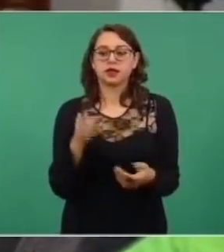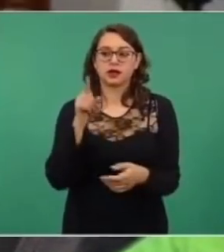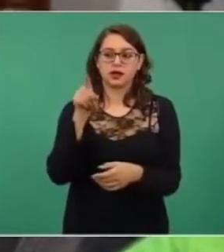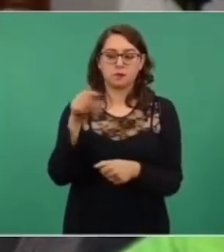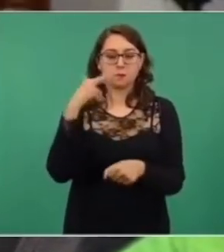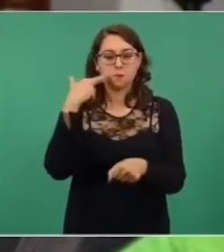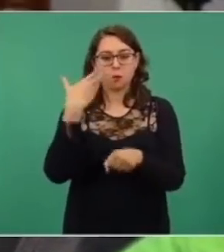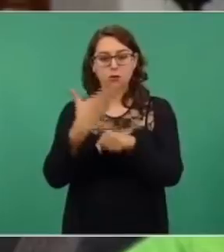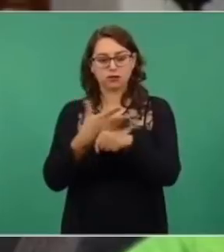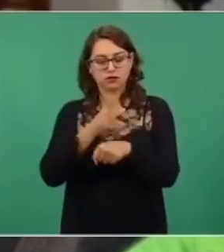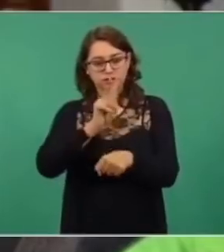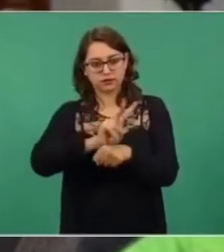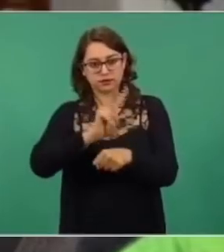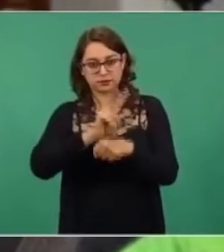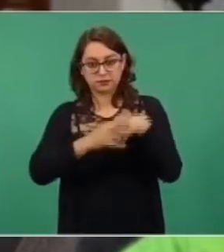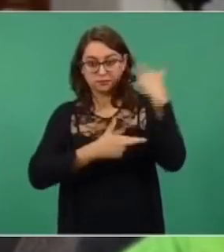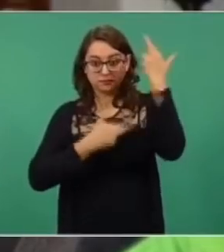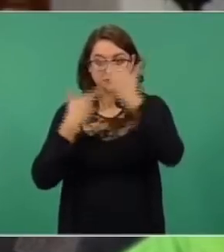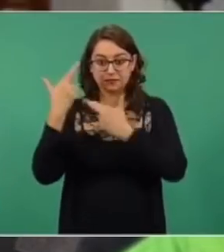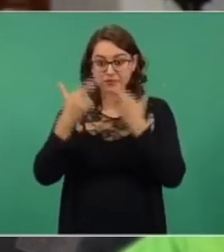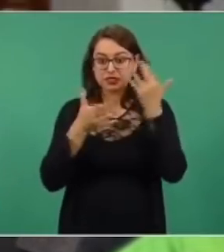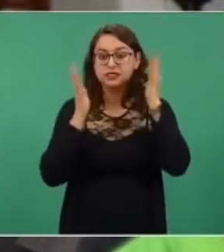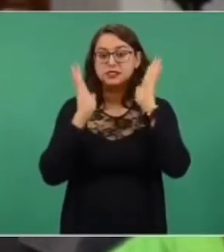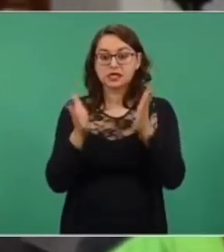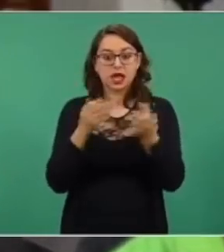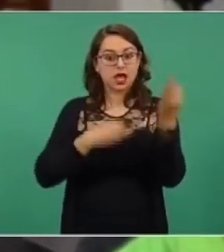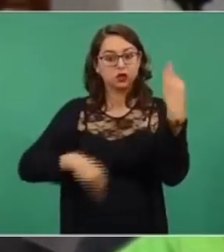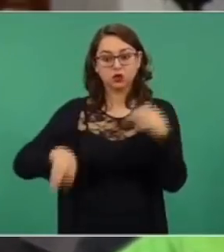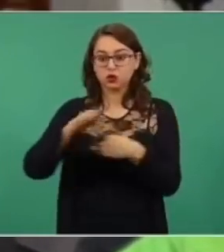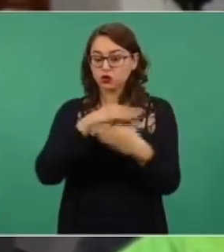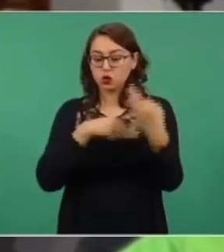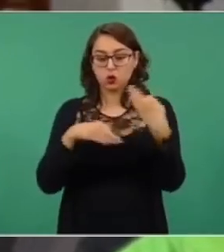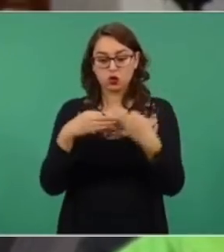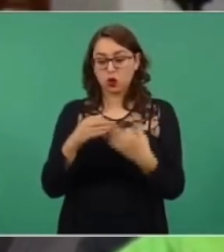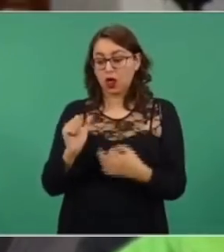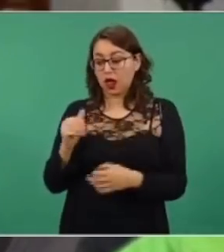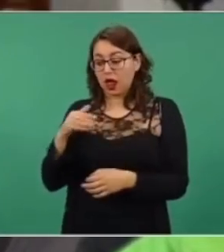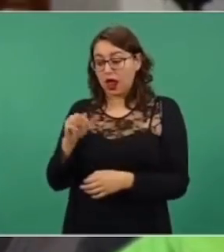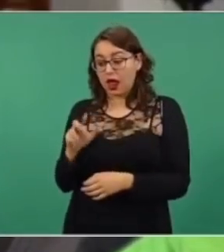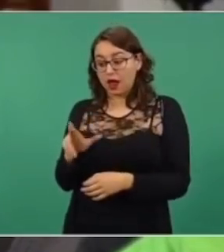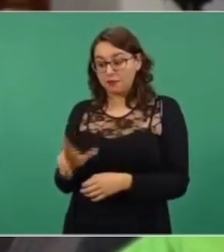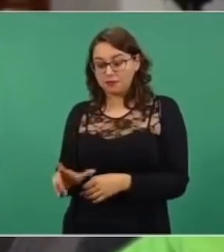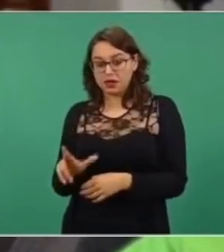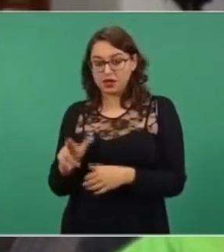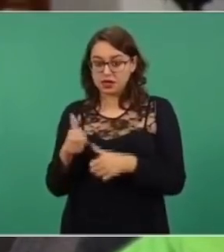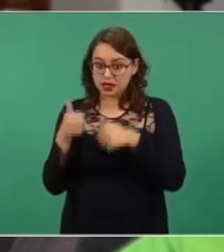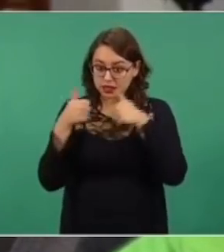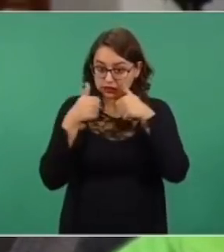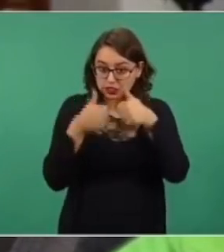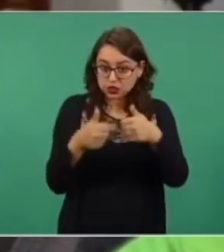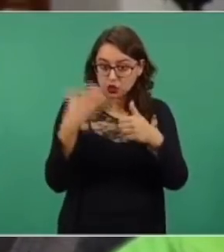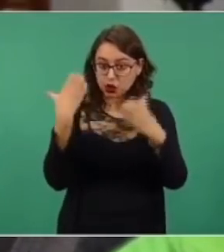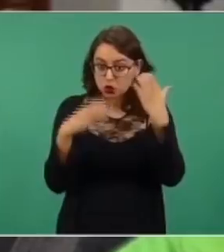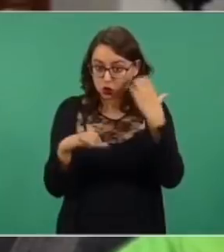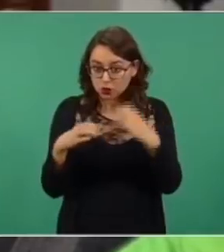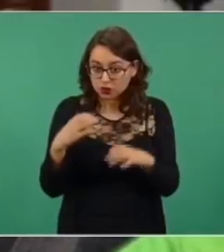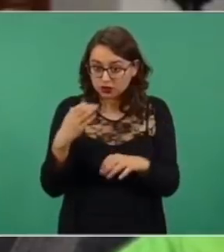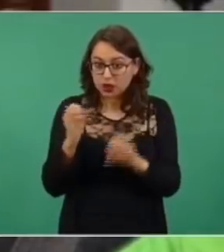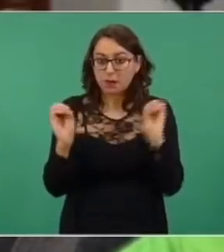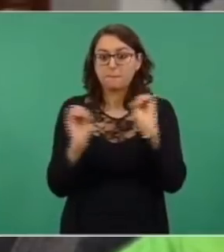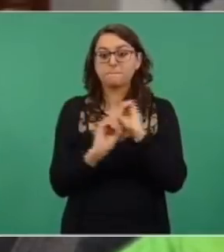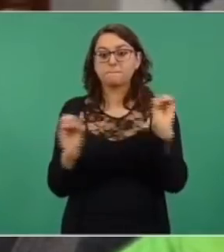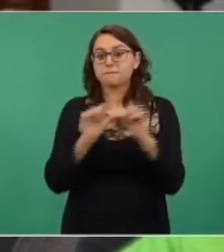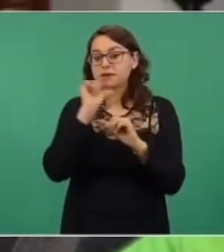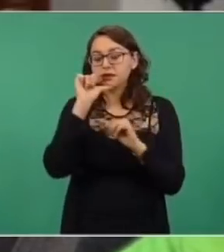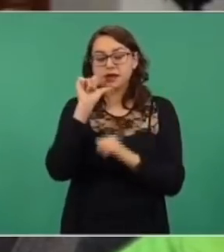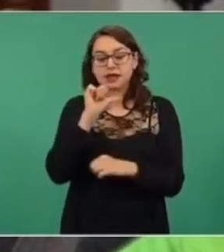supervisora que todo está amarrado para que la AMIB mire para otro lado y deje modificar la circular que